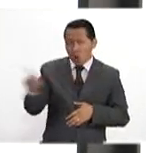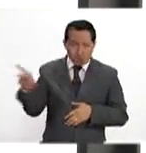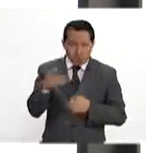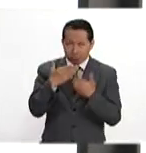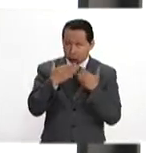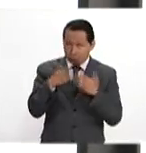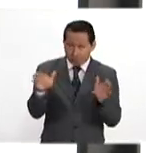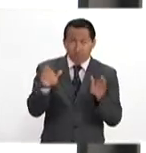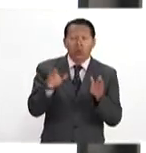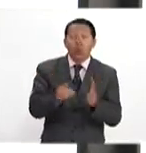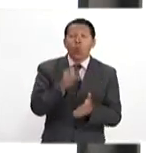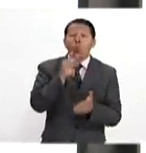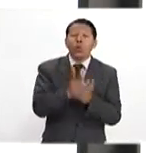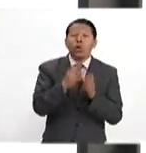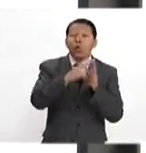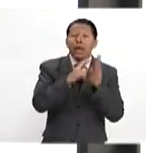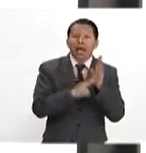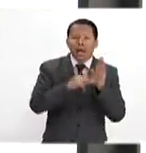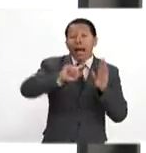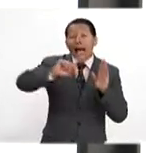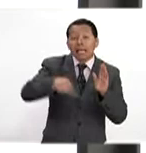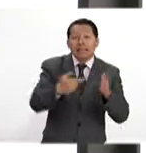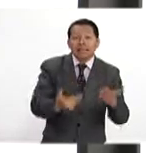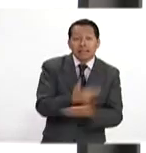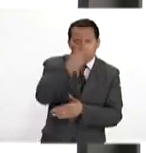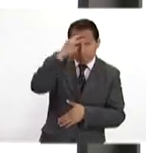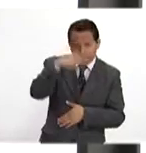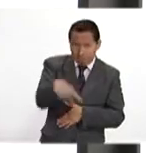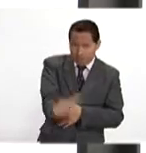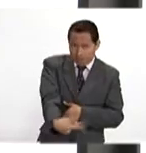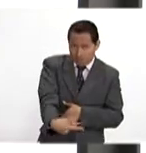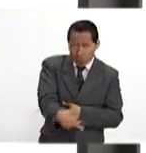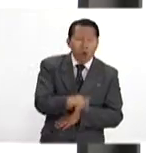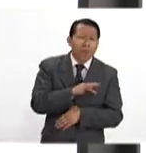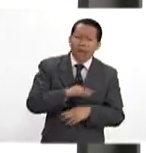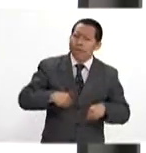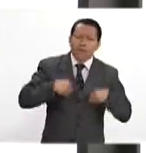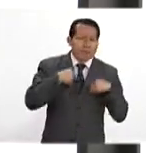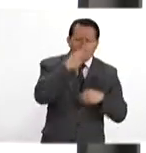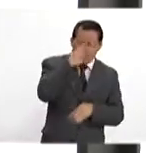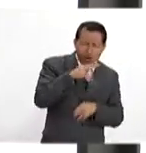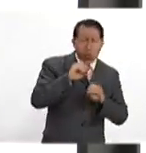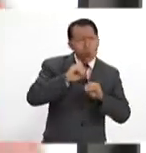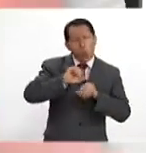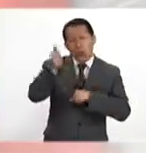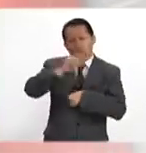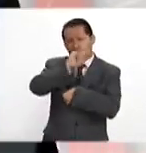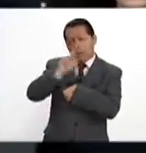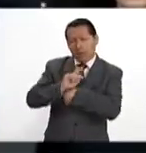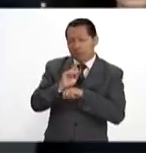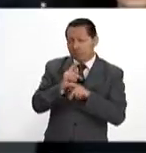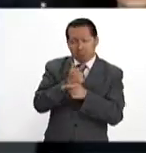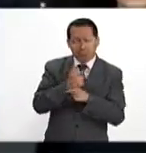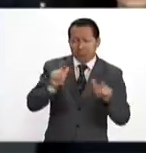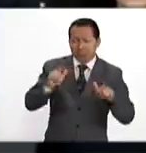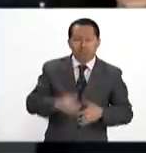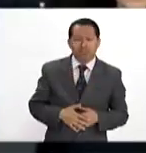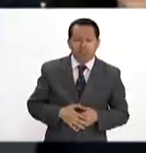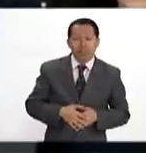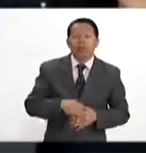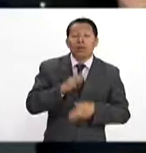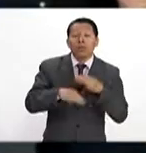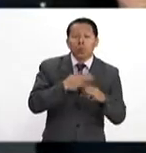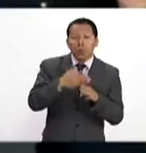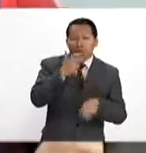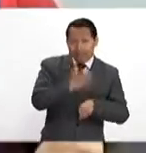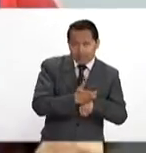hecho, mexicanos es la única condición que se encuentren tanto en México como en el extranjero. En el mundo,